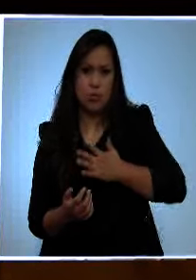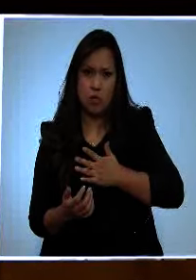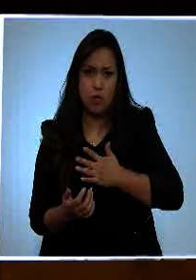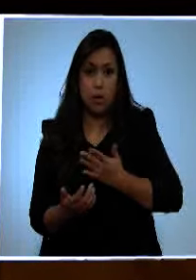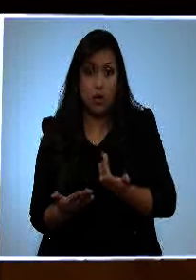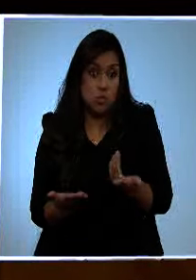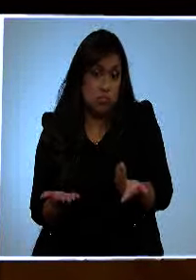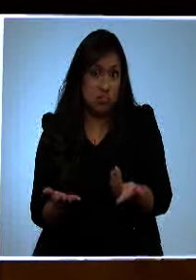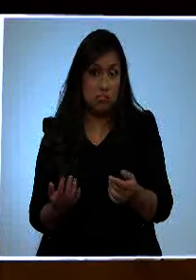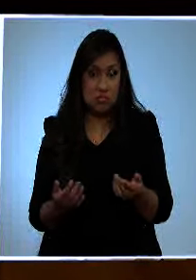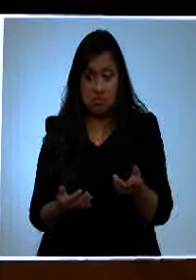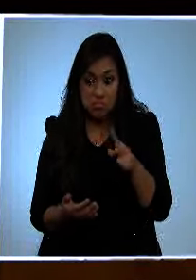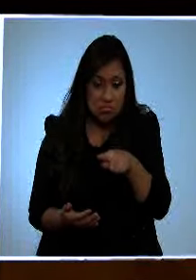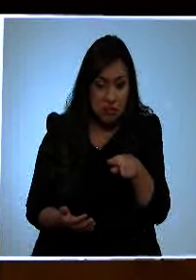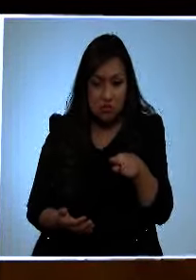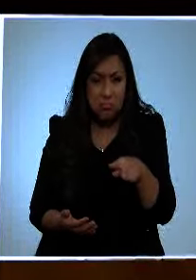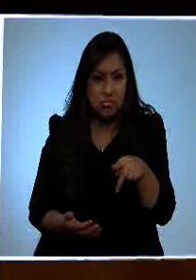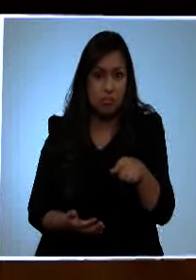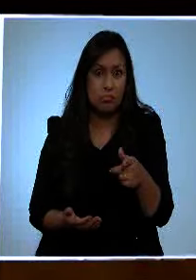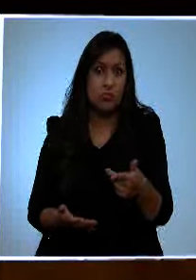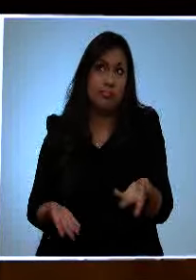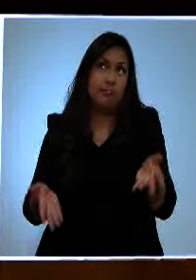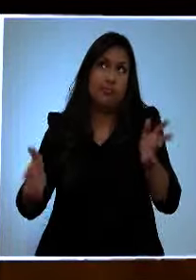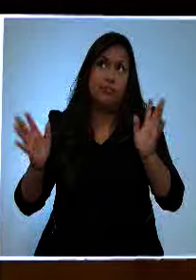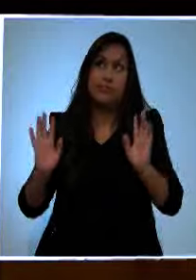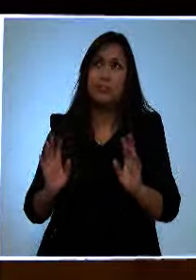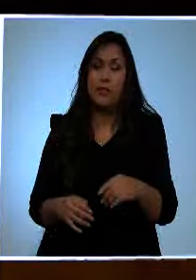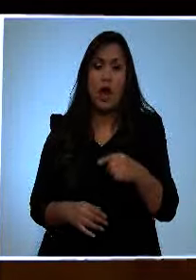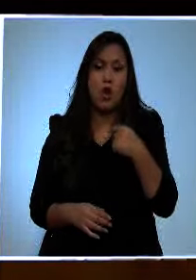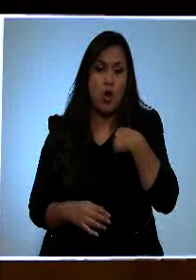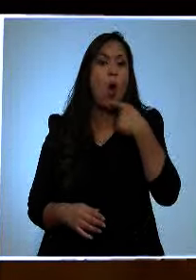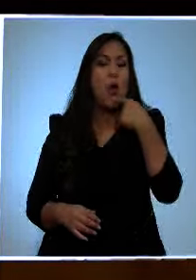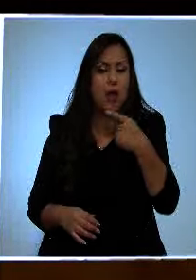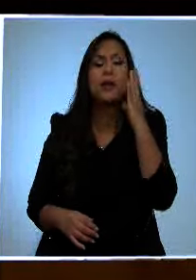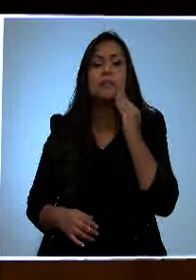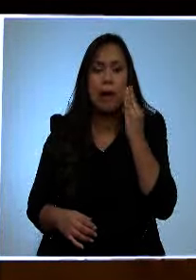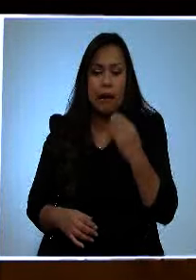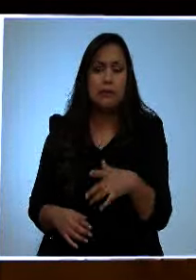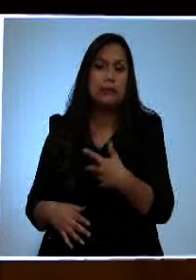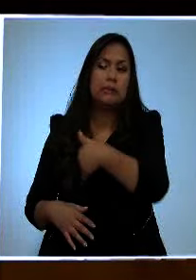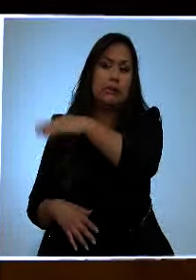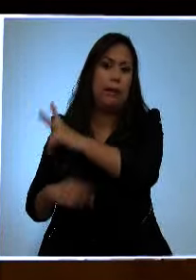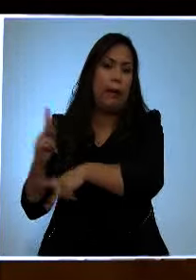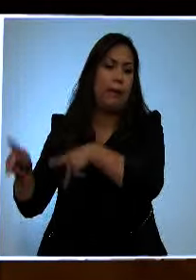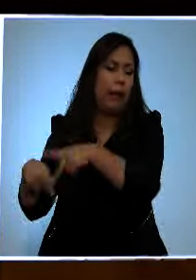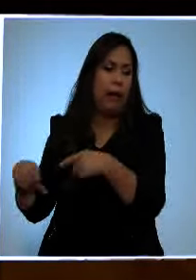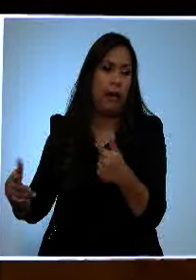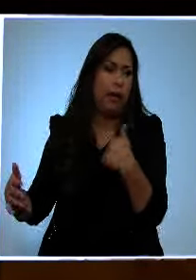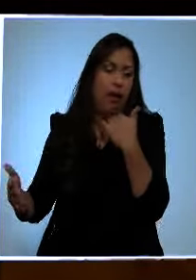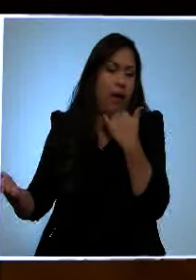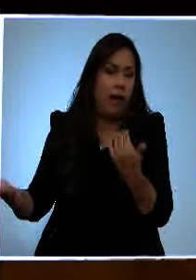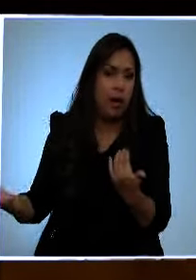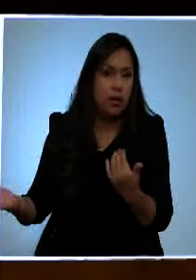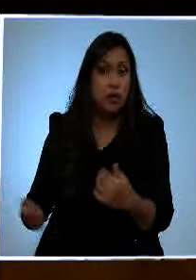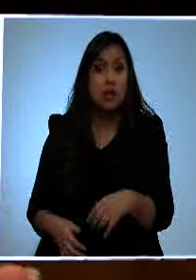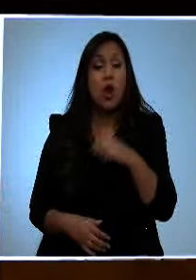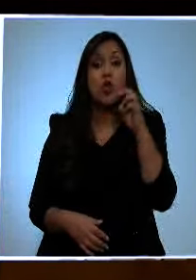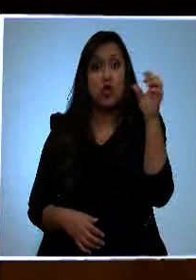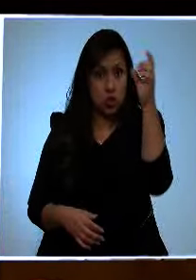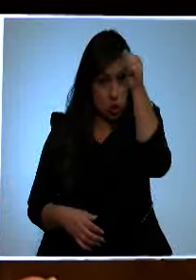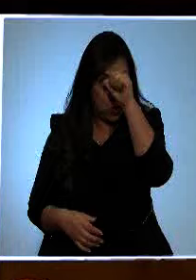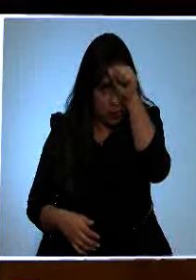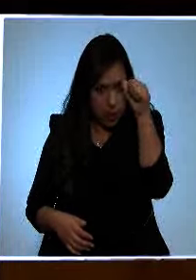está por su voluntad en Alguna playa del Ecuador eso fue un domingo el día martes apareció apareció entonces para eso